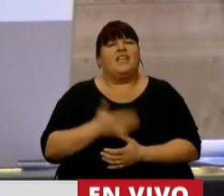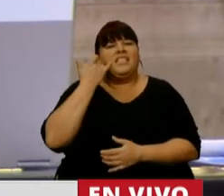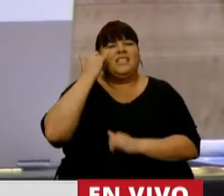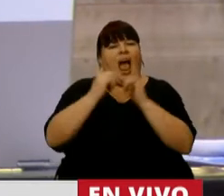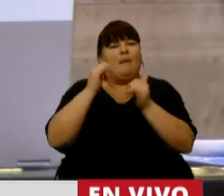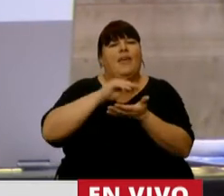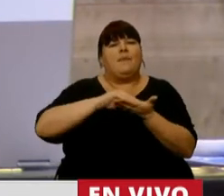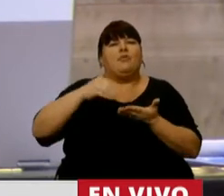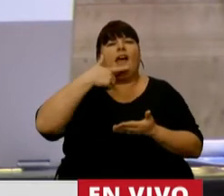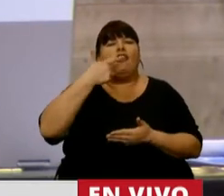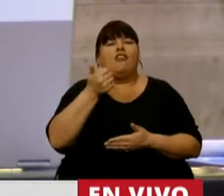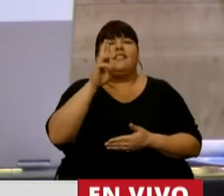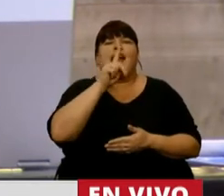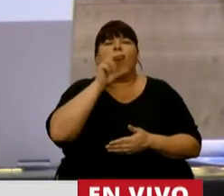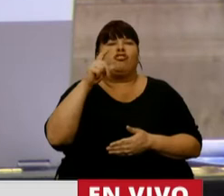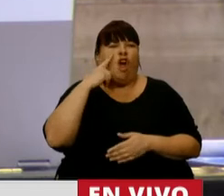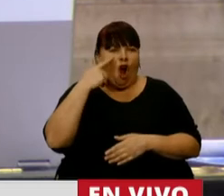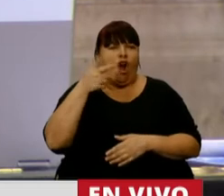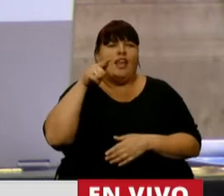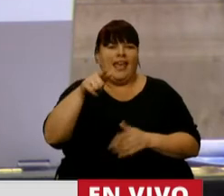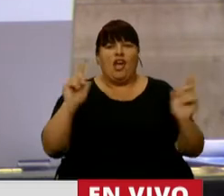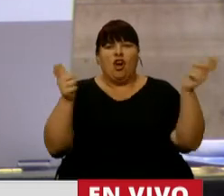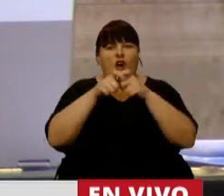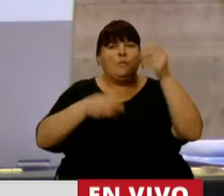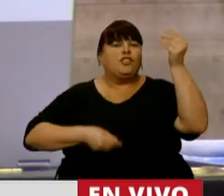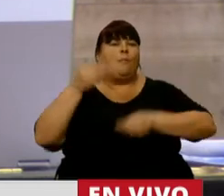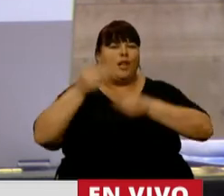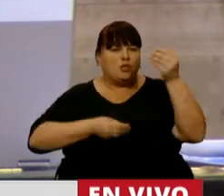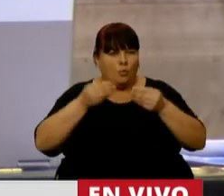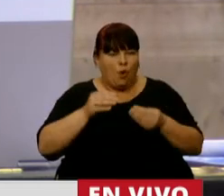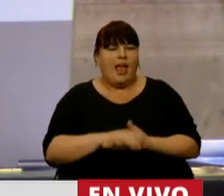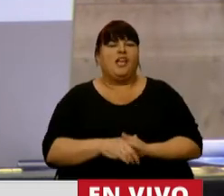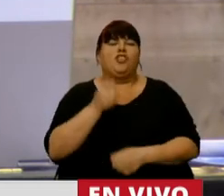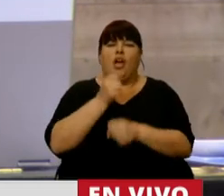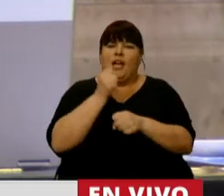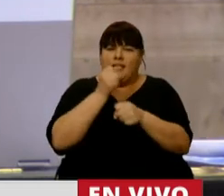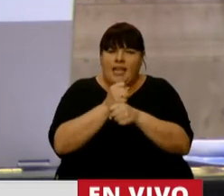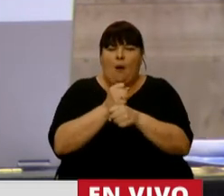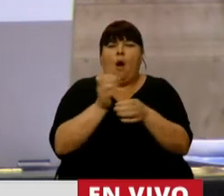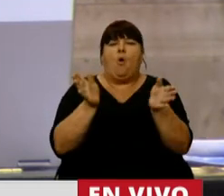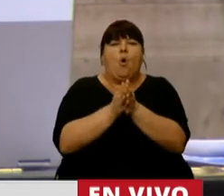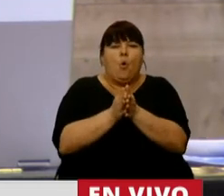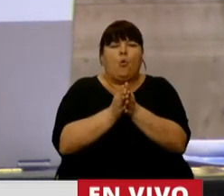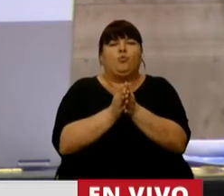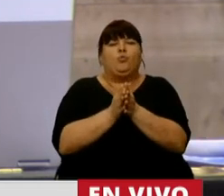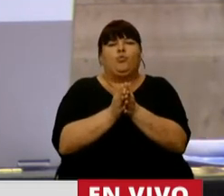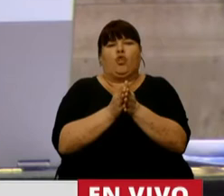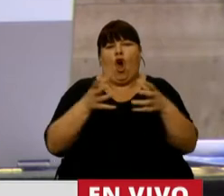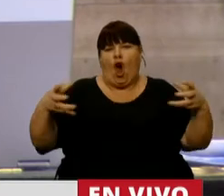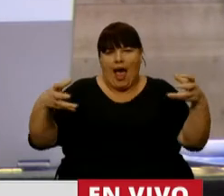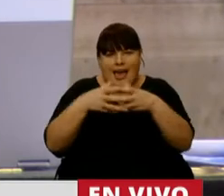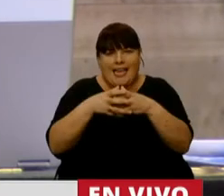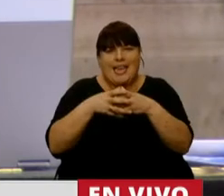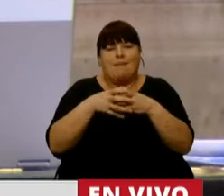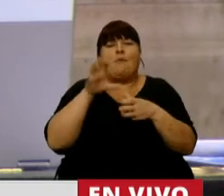ya el diputado Sartori, quien está en la Comisión de Presupuesto y ha trabajado conjuntamente con todo el equipo